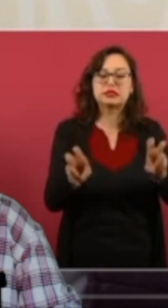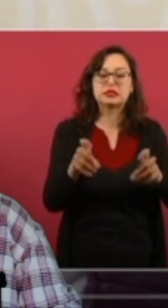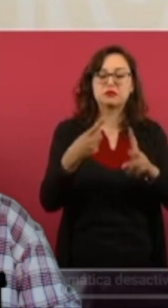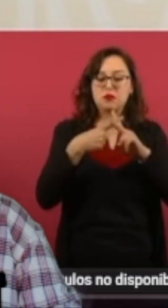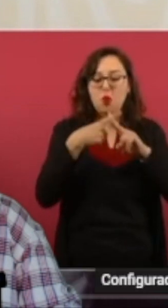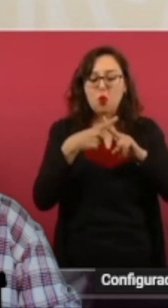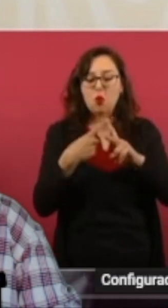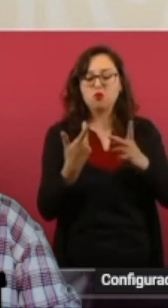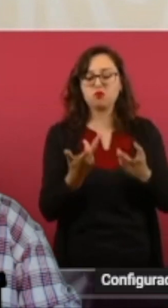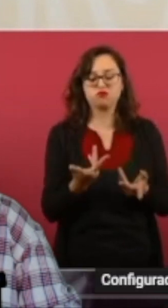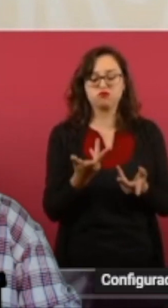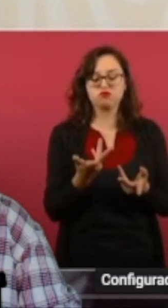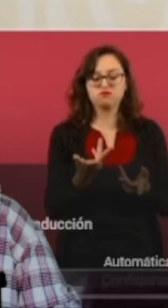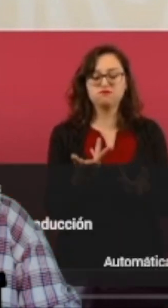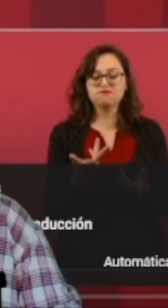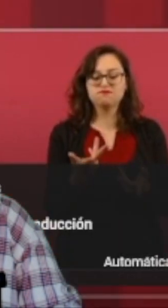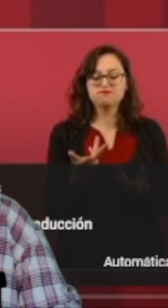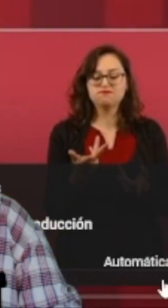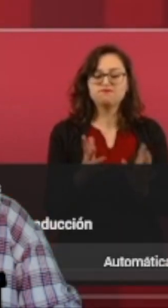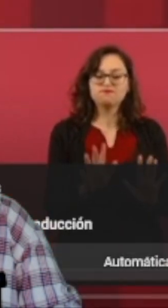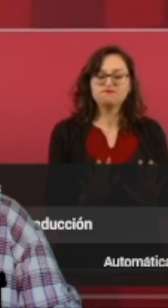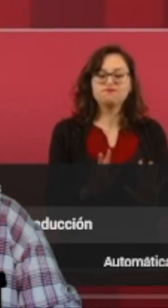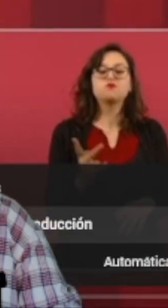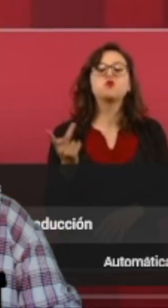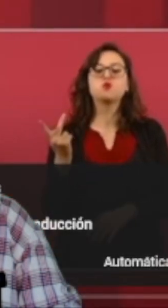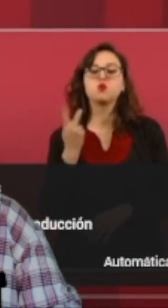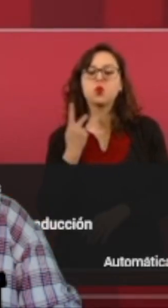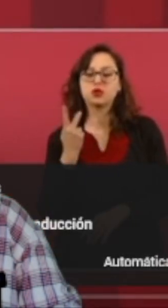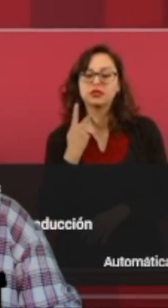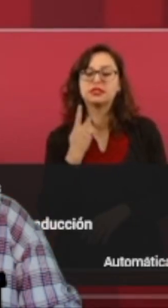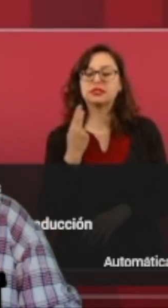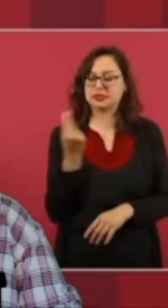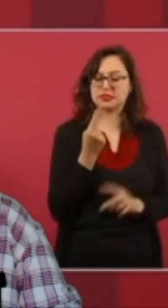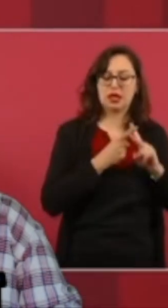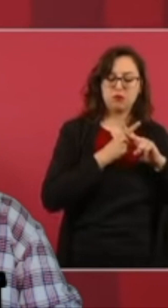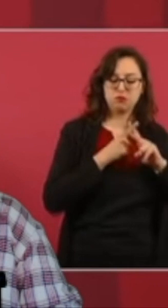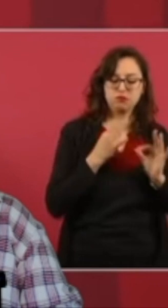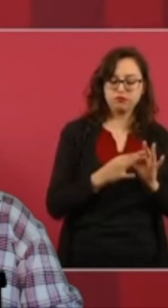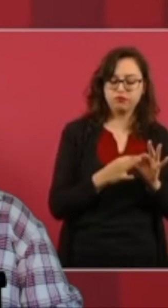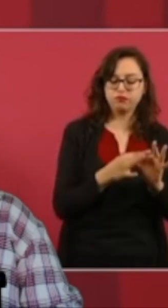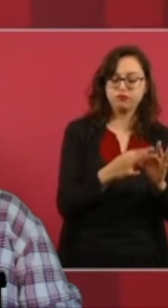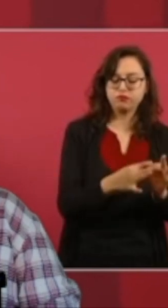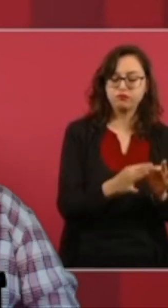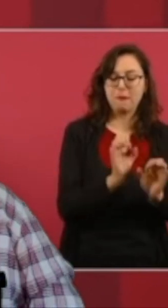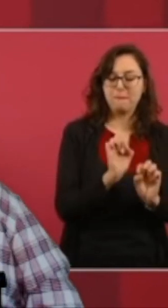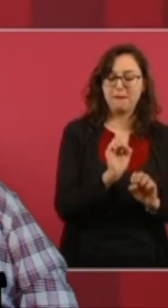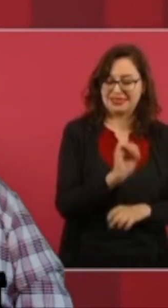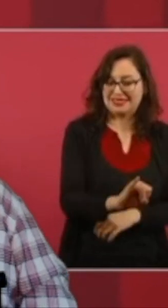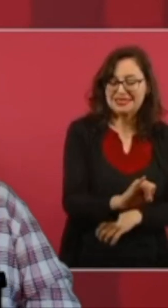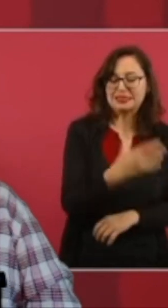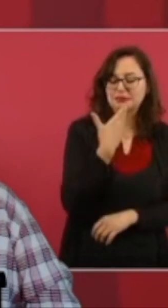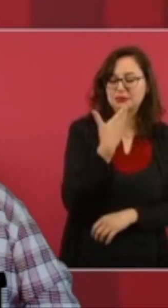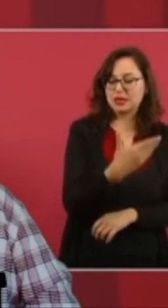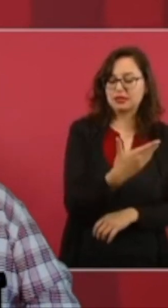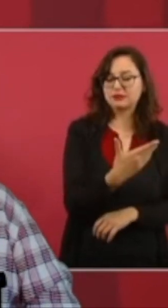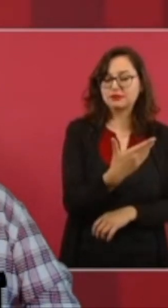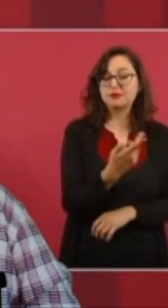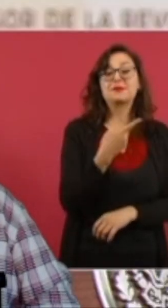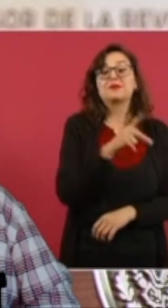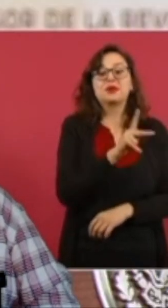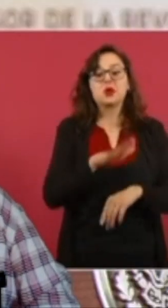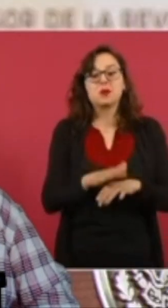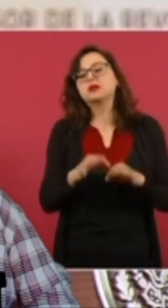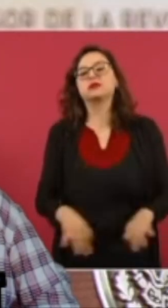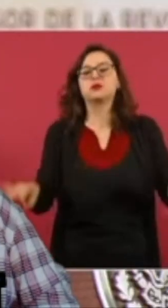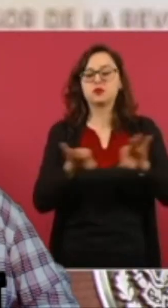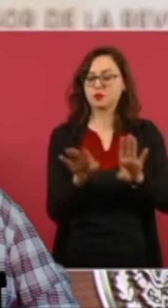Porque la política sí es eficacia, pero sobre todo tiene que ver con